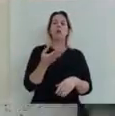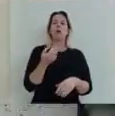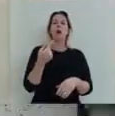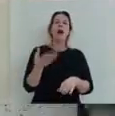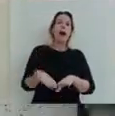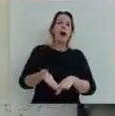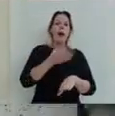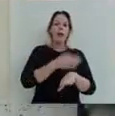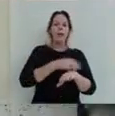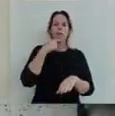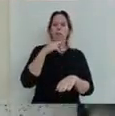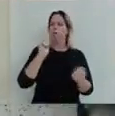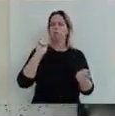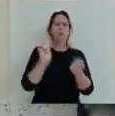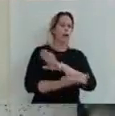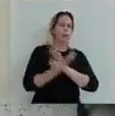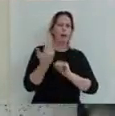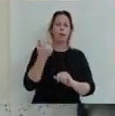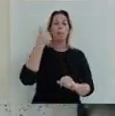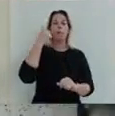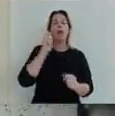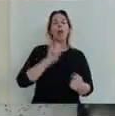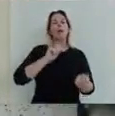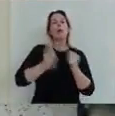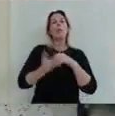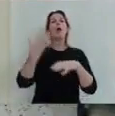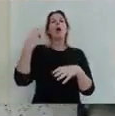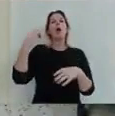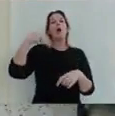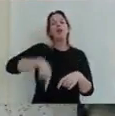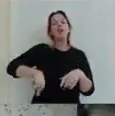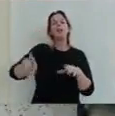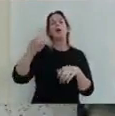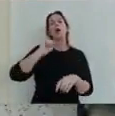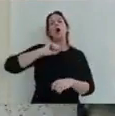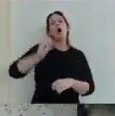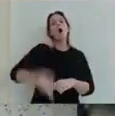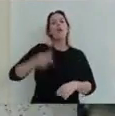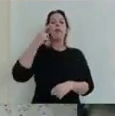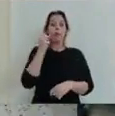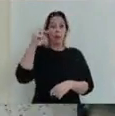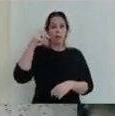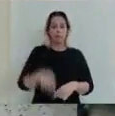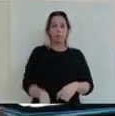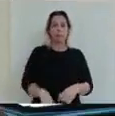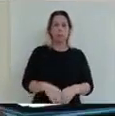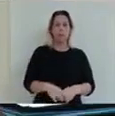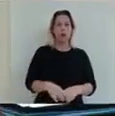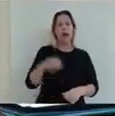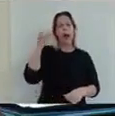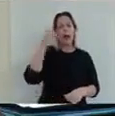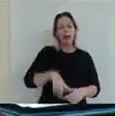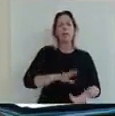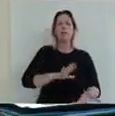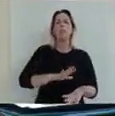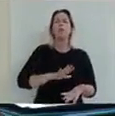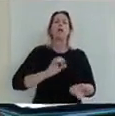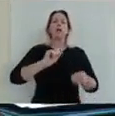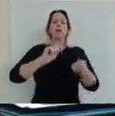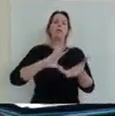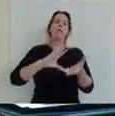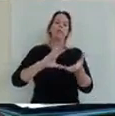se trate hoy en el orden del día, y en el orden del día vamos a hacer las modificaciones a las que hemos llegado a un acuerdo,